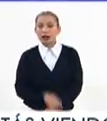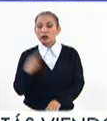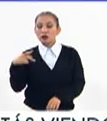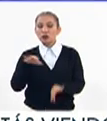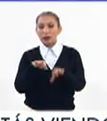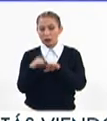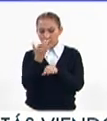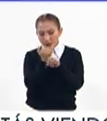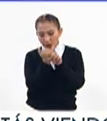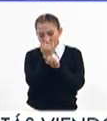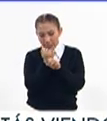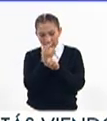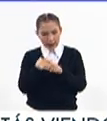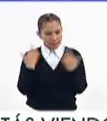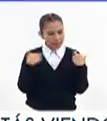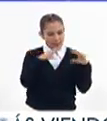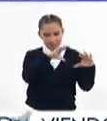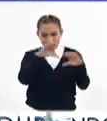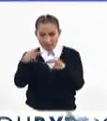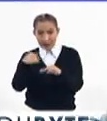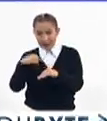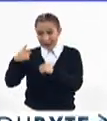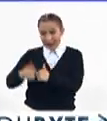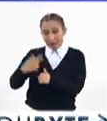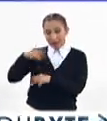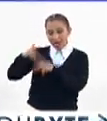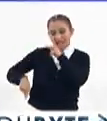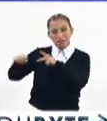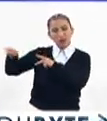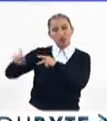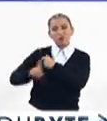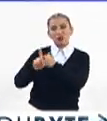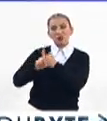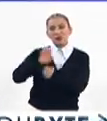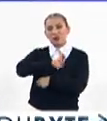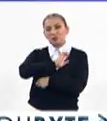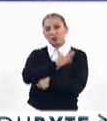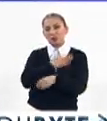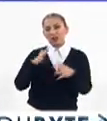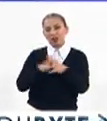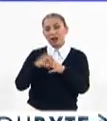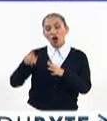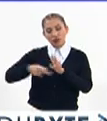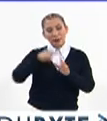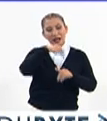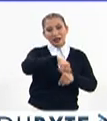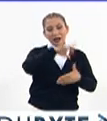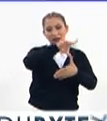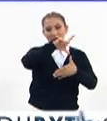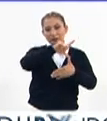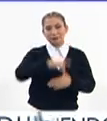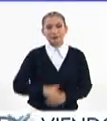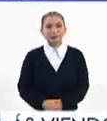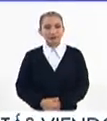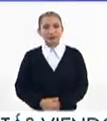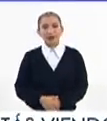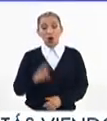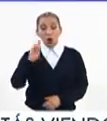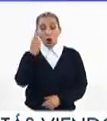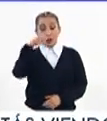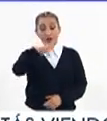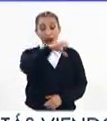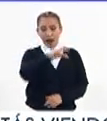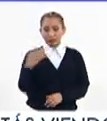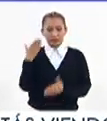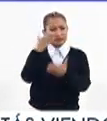labor de estudio, investigación y docencia que se había quedado interrumpida por una España en guerra se reactivó en Latinoamérica. Las